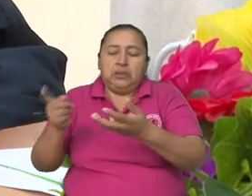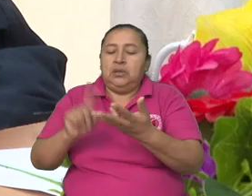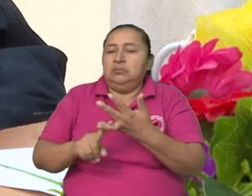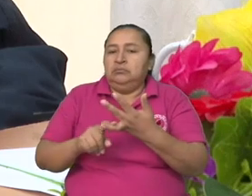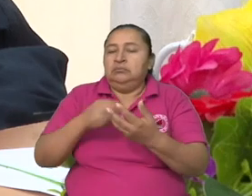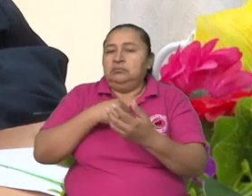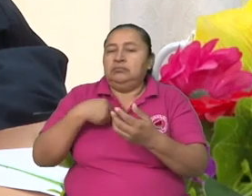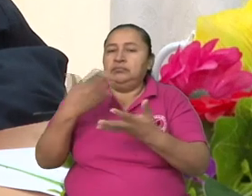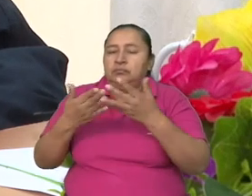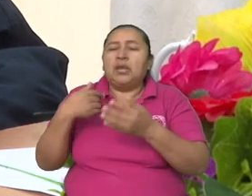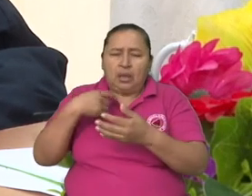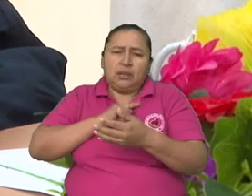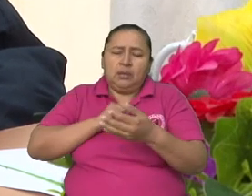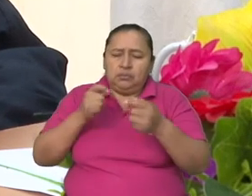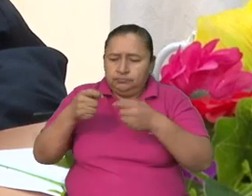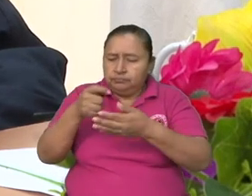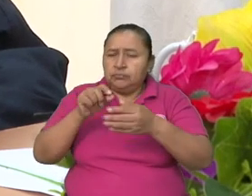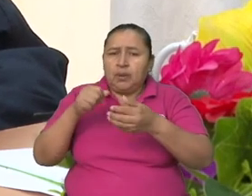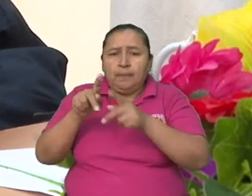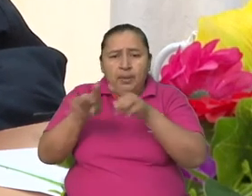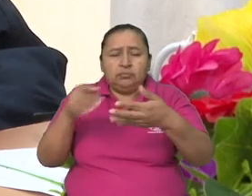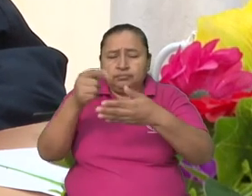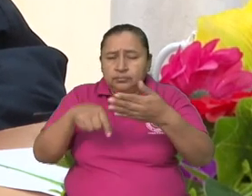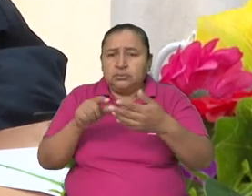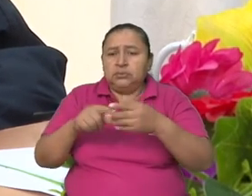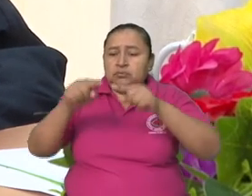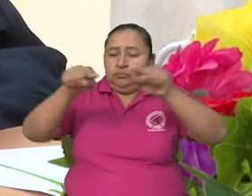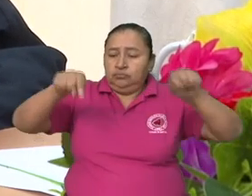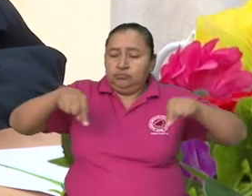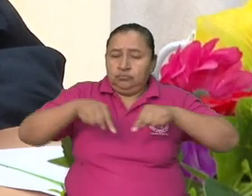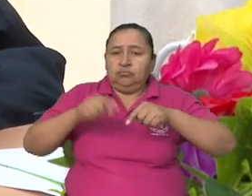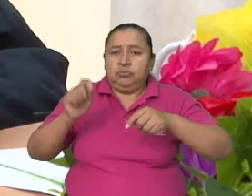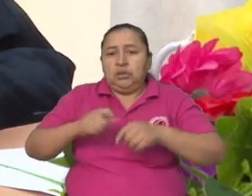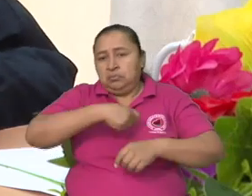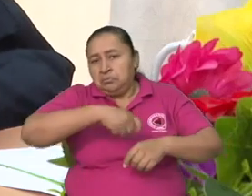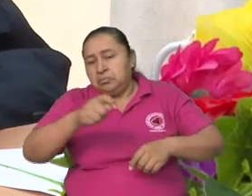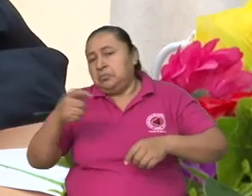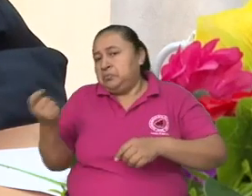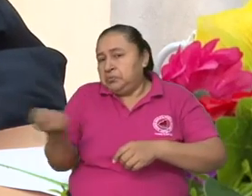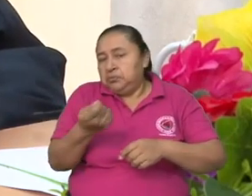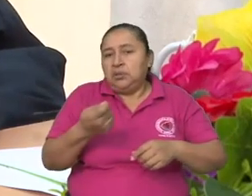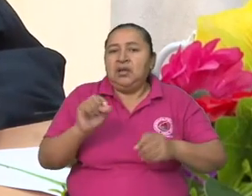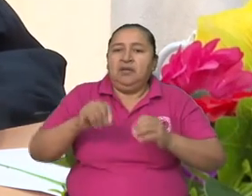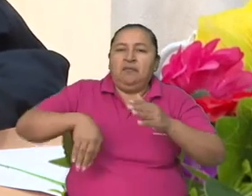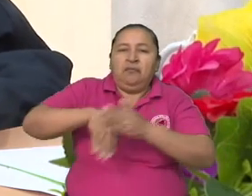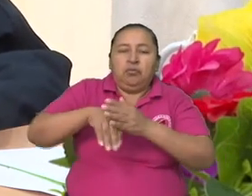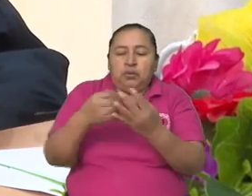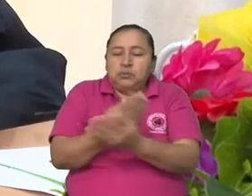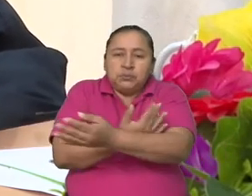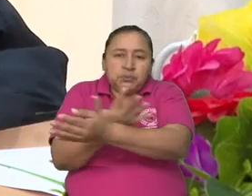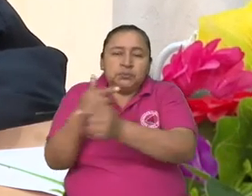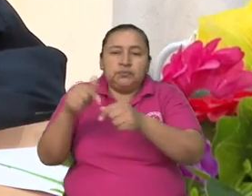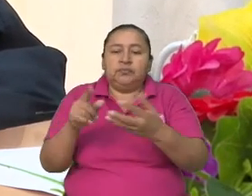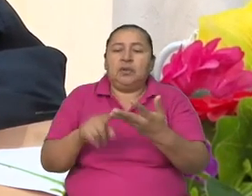ya tenemos los diseños, unas canchas de tenis, cancha de fútbol sala, ¿verdad? Eso va. Y queremos traer también